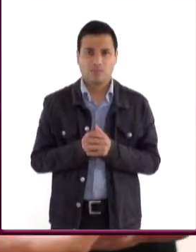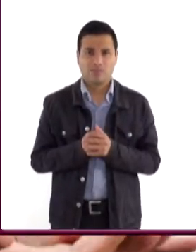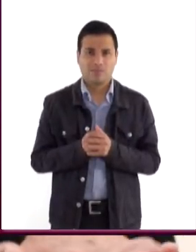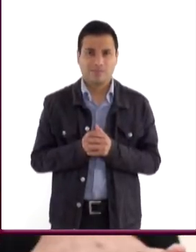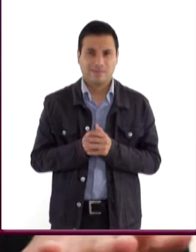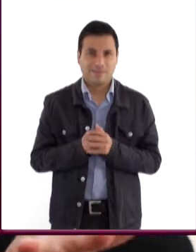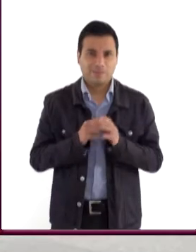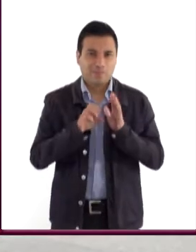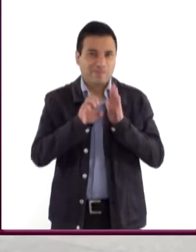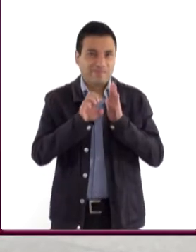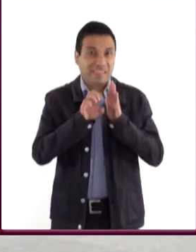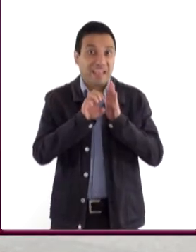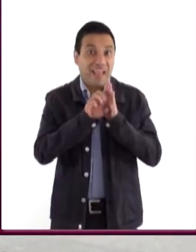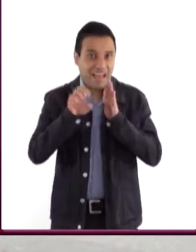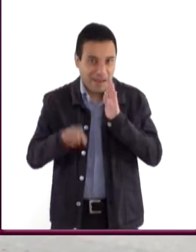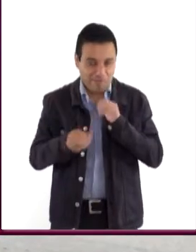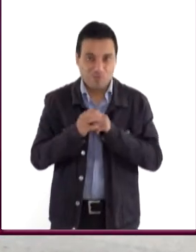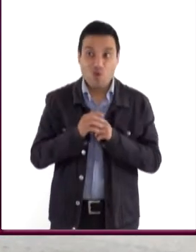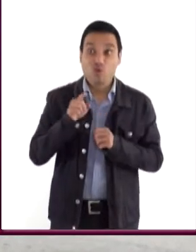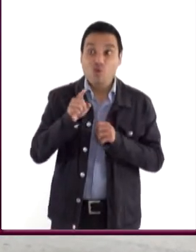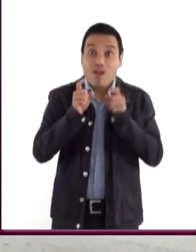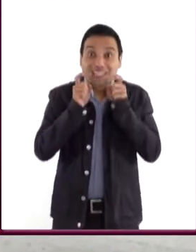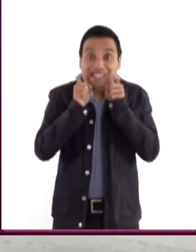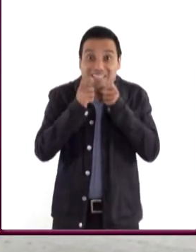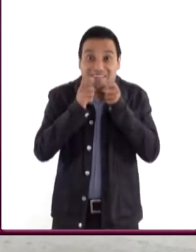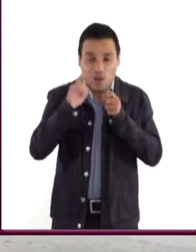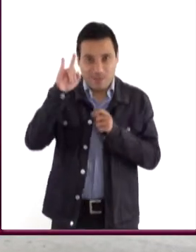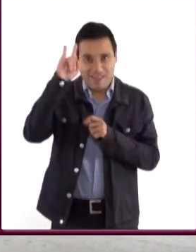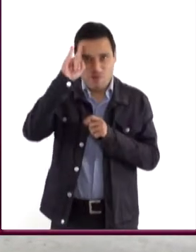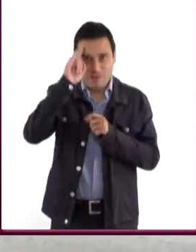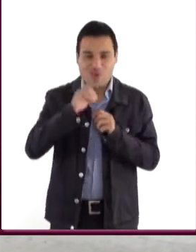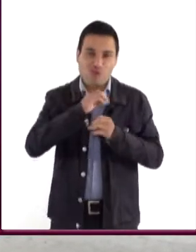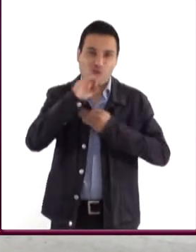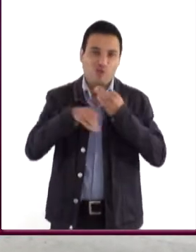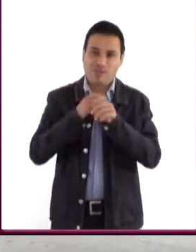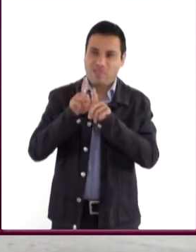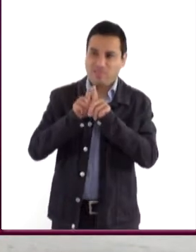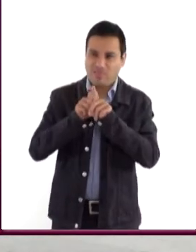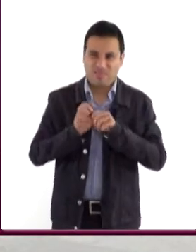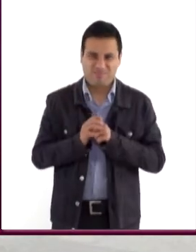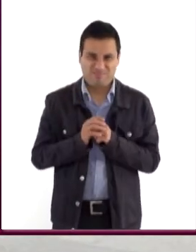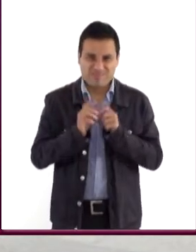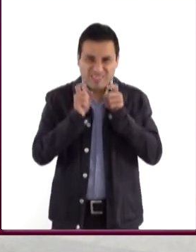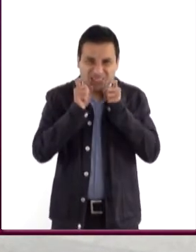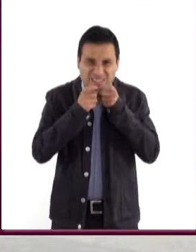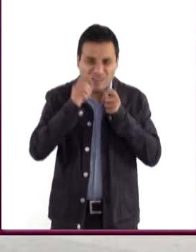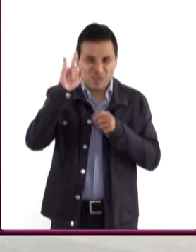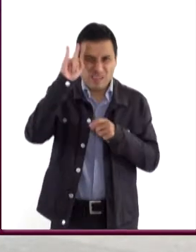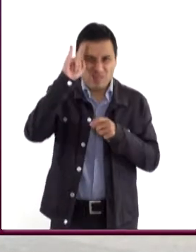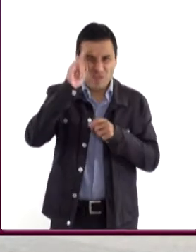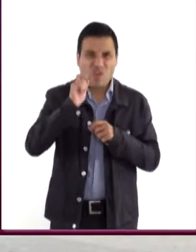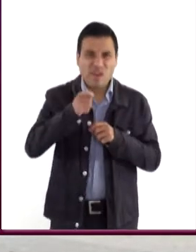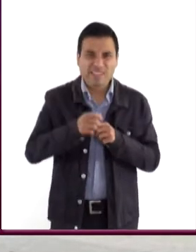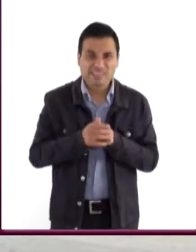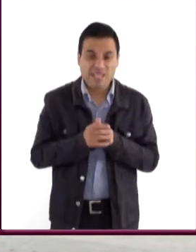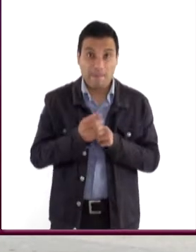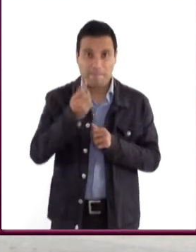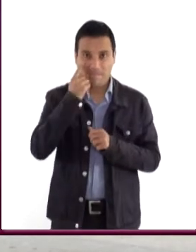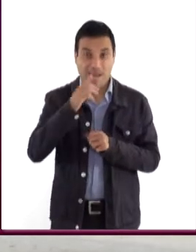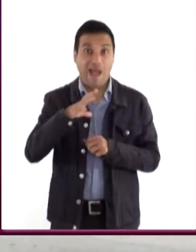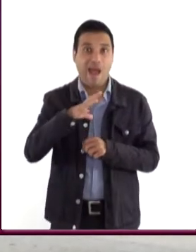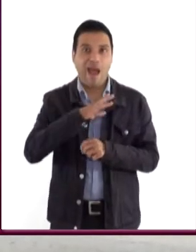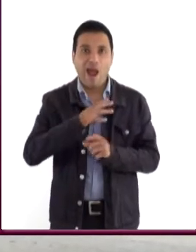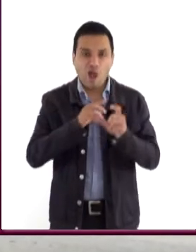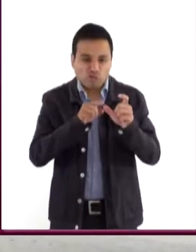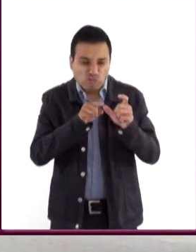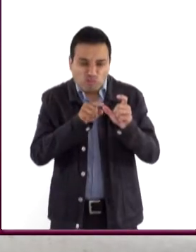un escarabajo diabólico, serías la burla de todos tus congéneres, ¿eh? ¡Qué bárbaro! carabajo diabólico, ¿qué diablos es eso, amiga? Pues uno de los bichos